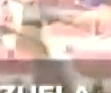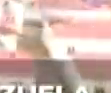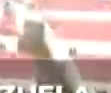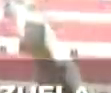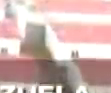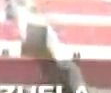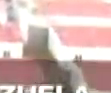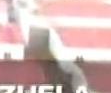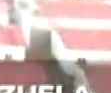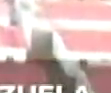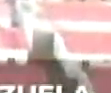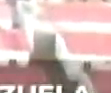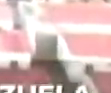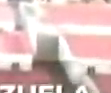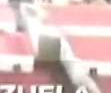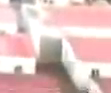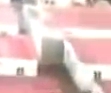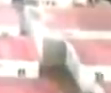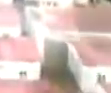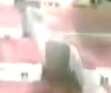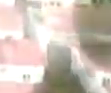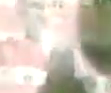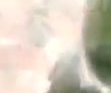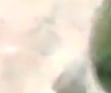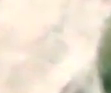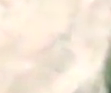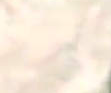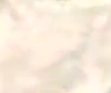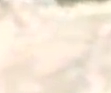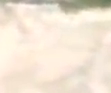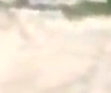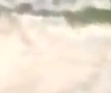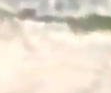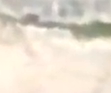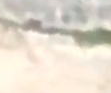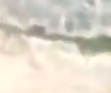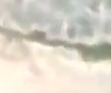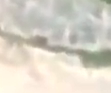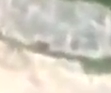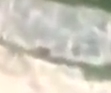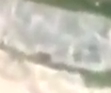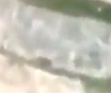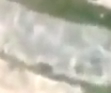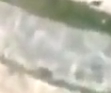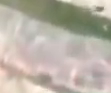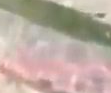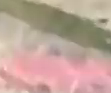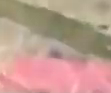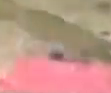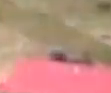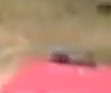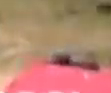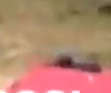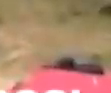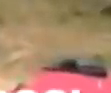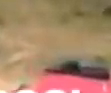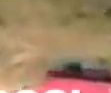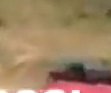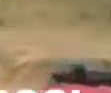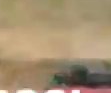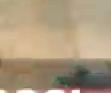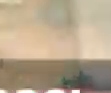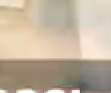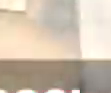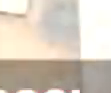Venezuela trabajará sin excusas, paso a paso, rumbo a los 5 millones de viviendas y más. ¡Feliz